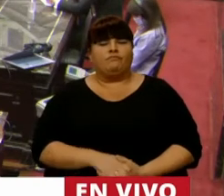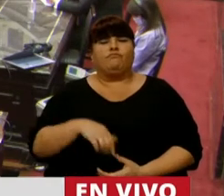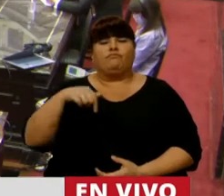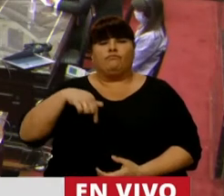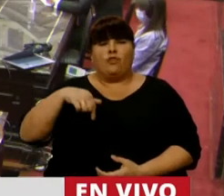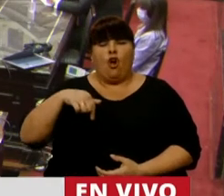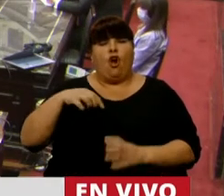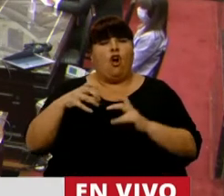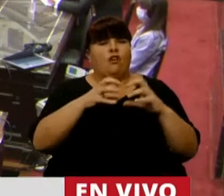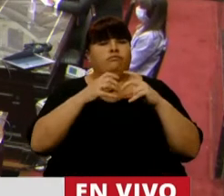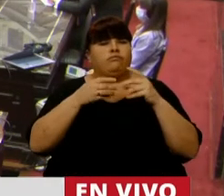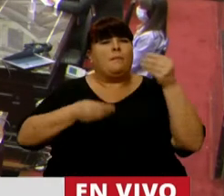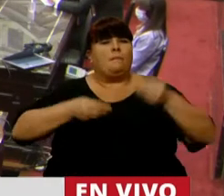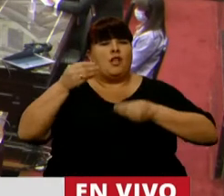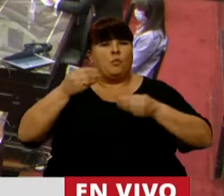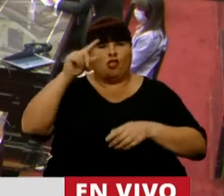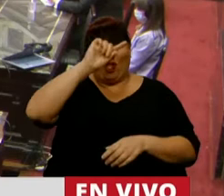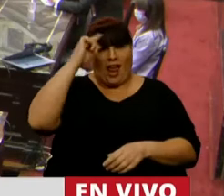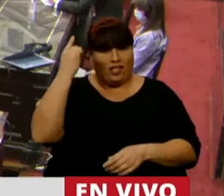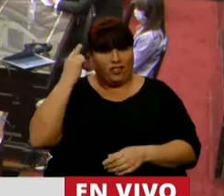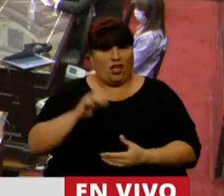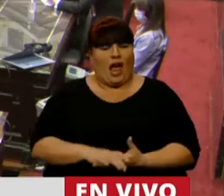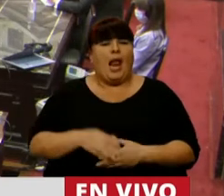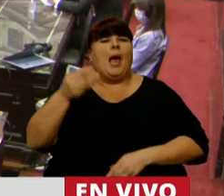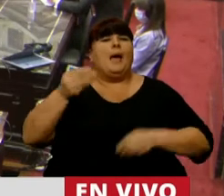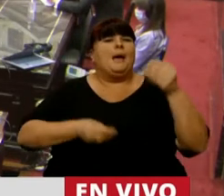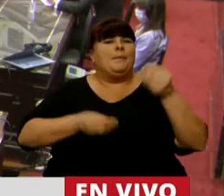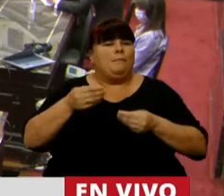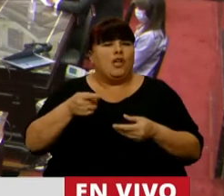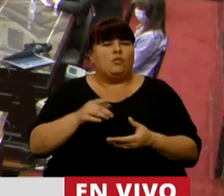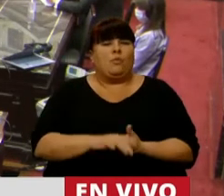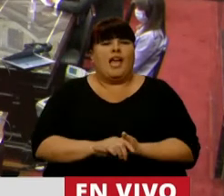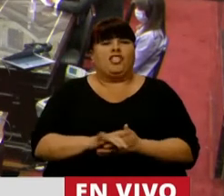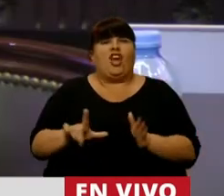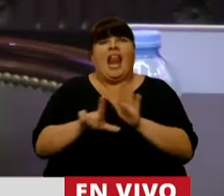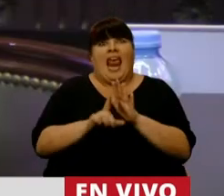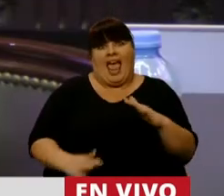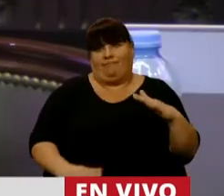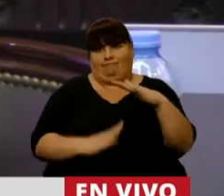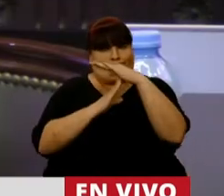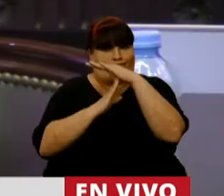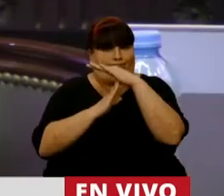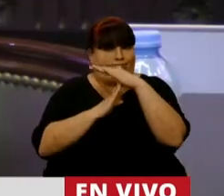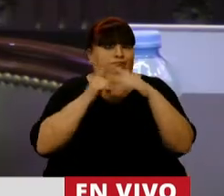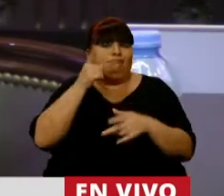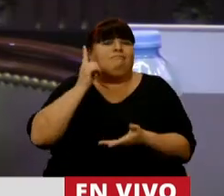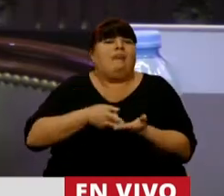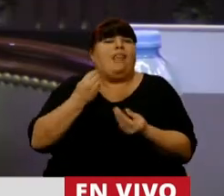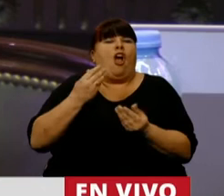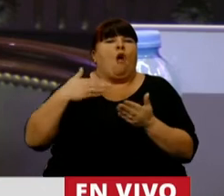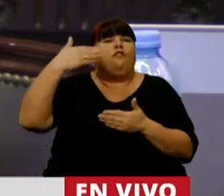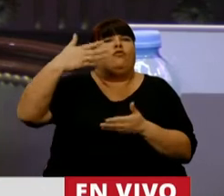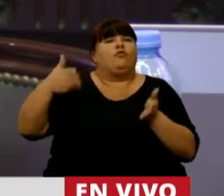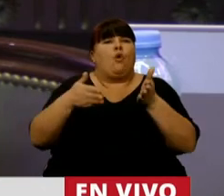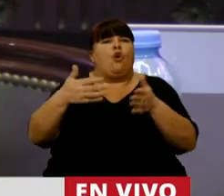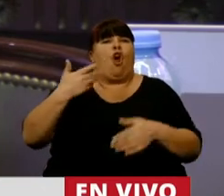Hoy estamos tratando el presupuesto de la Nación, presupuesto de ley de leyes, el que marca el rumbo del